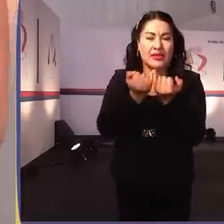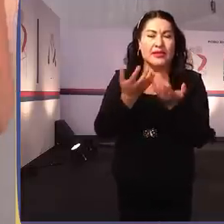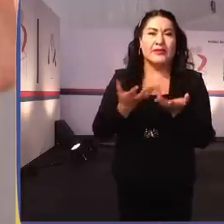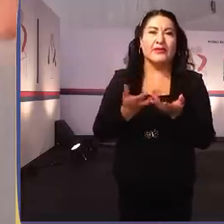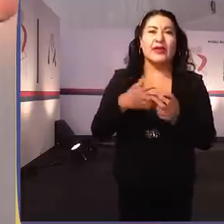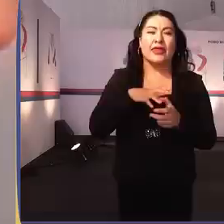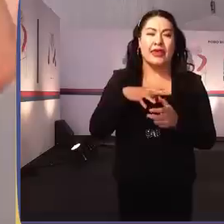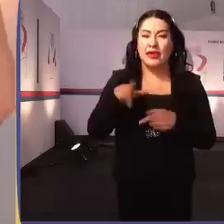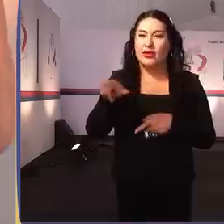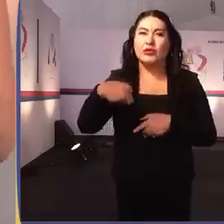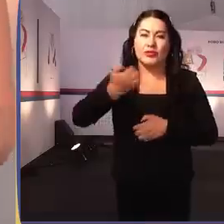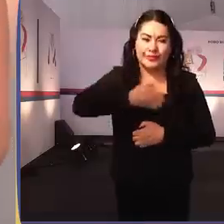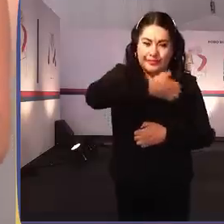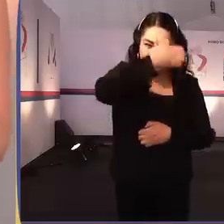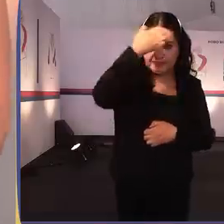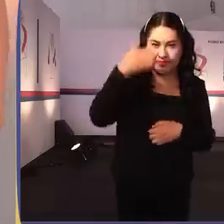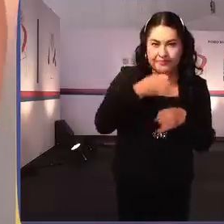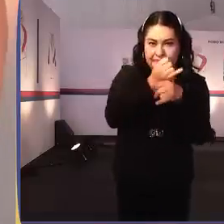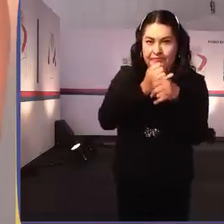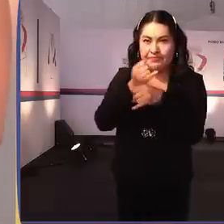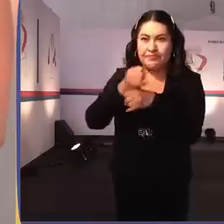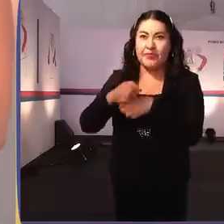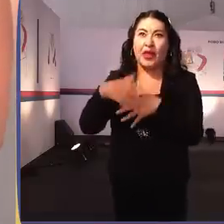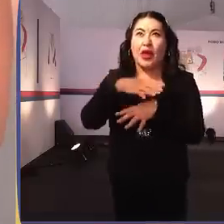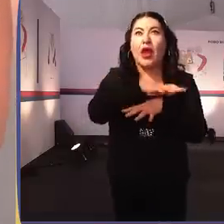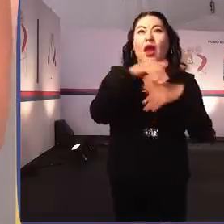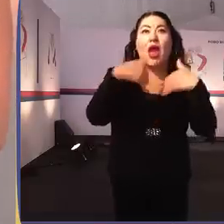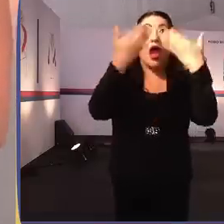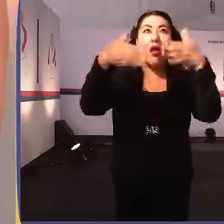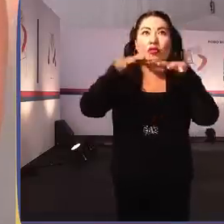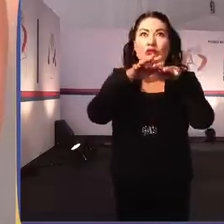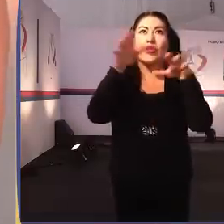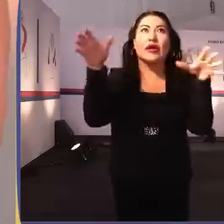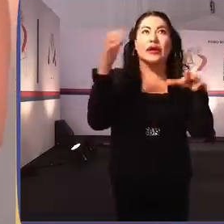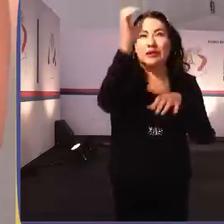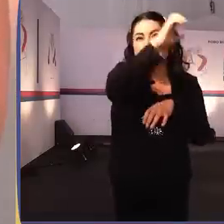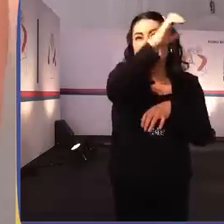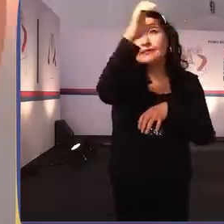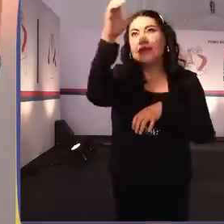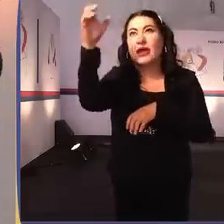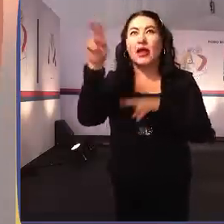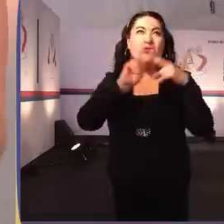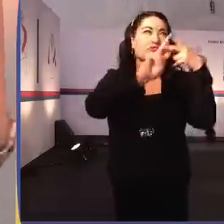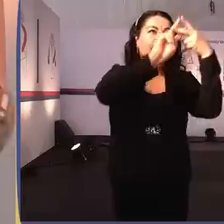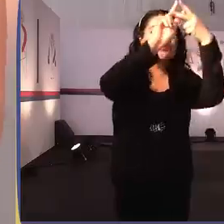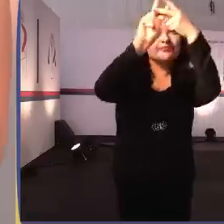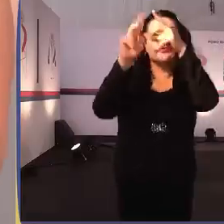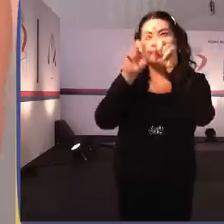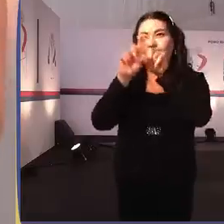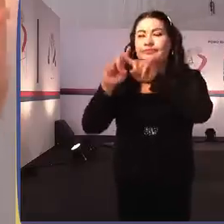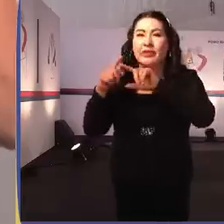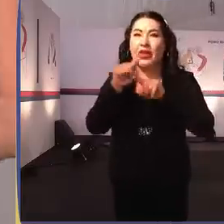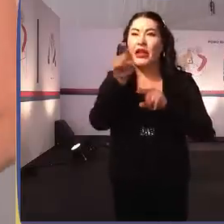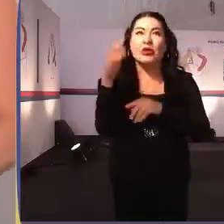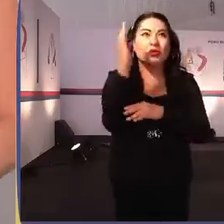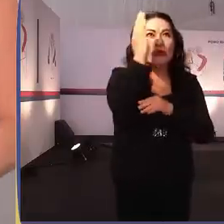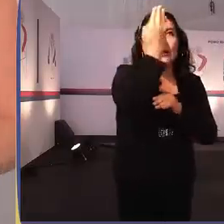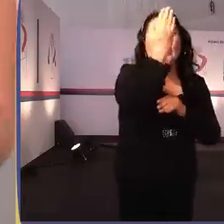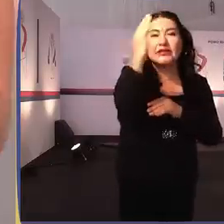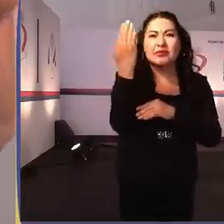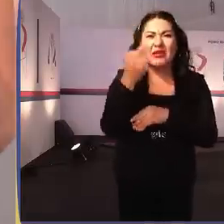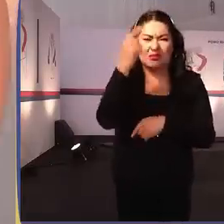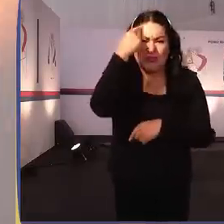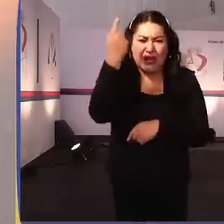rudimentarias exploraciones al espacio, vía la astronomía? ¿Cómo lo hacían con espejos y demás? ¿Para qué queremos saber